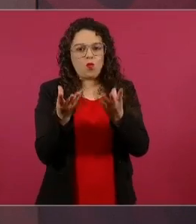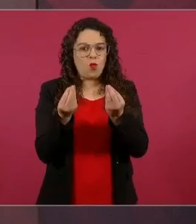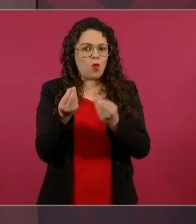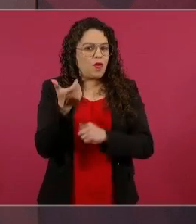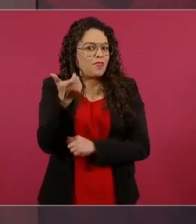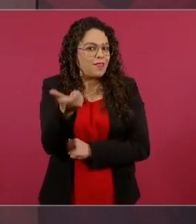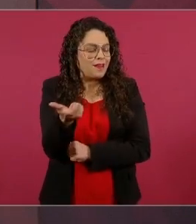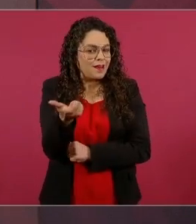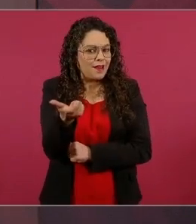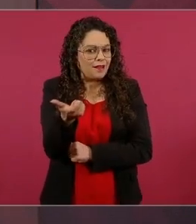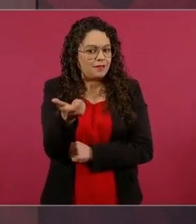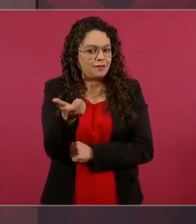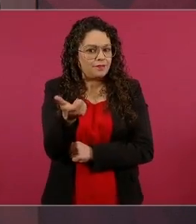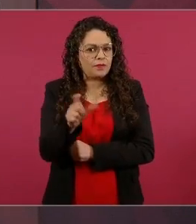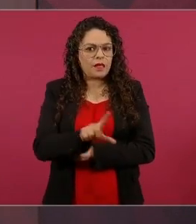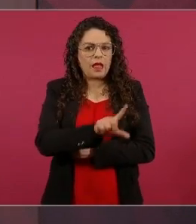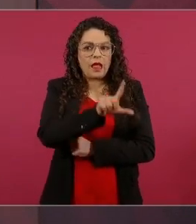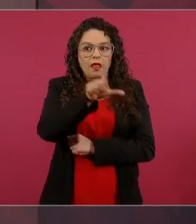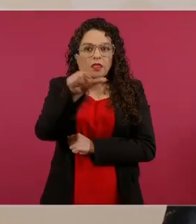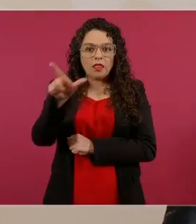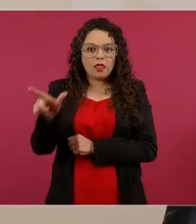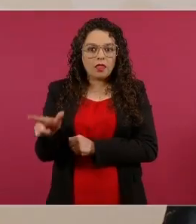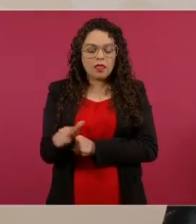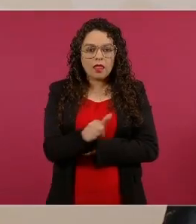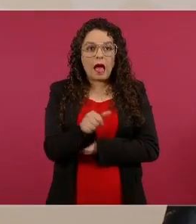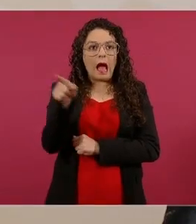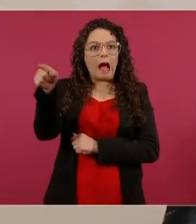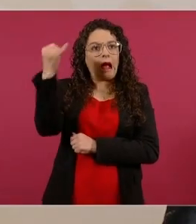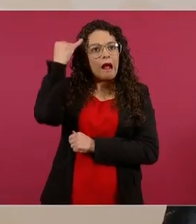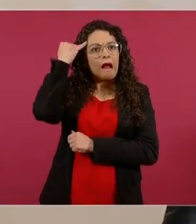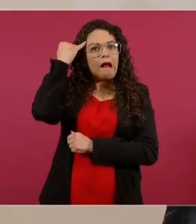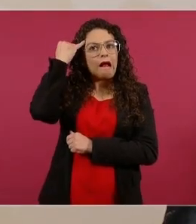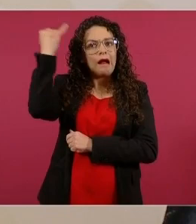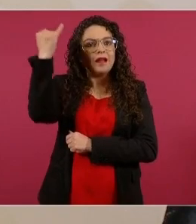en efectivo y luego inventaron las